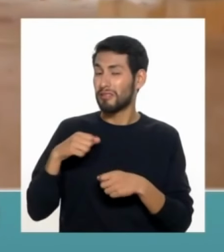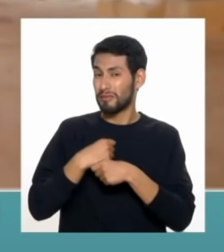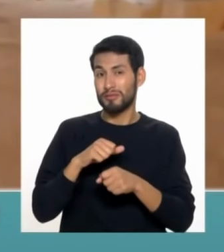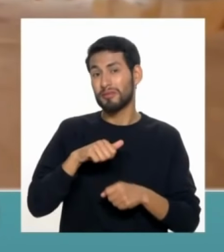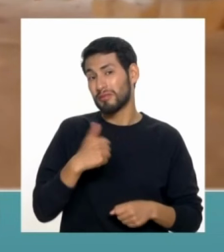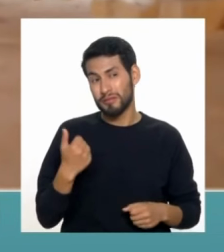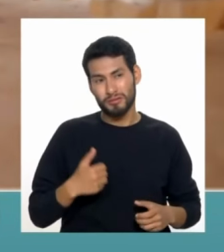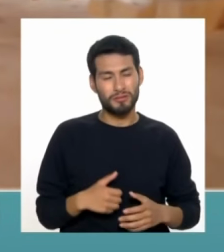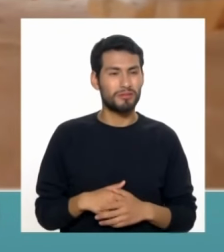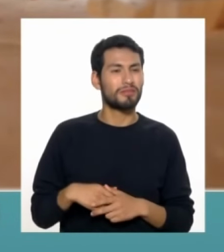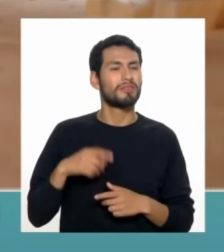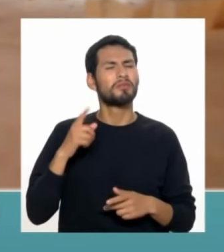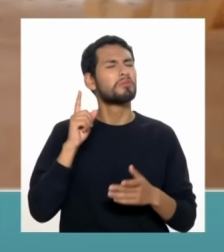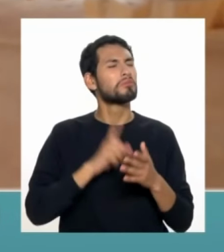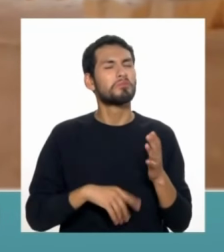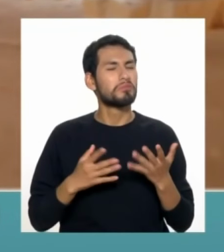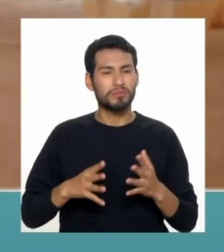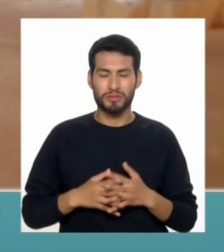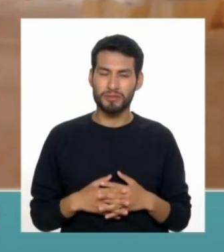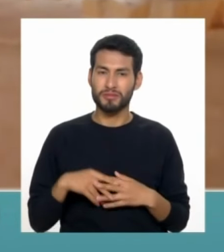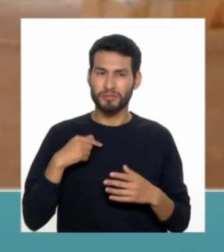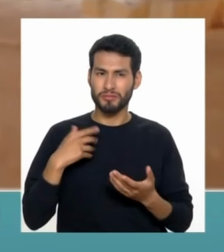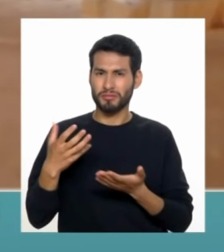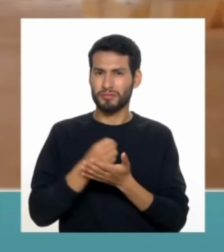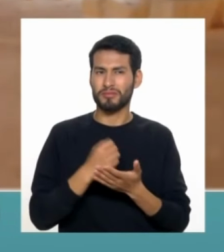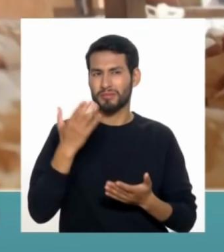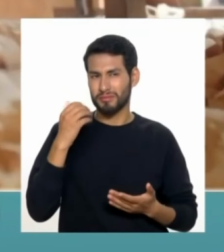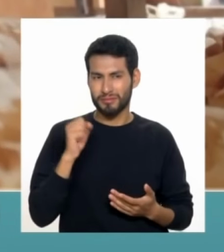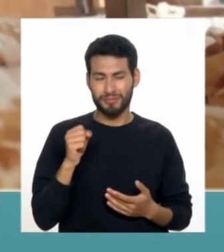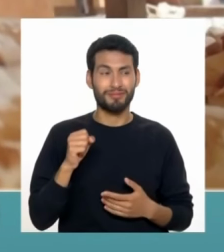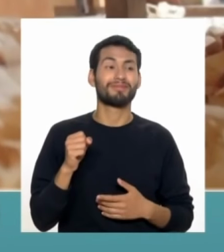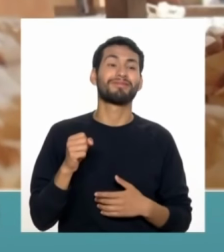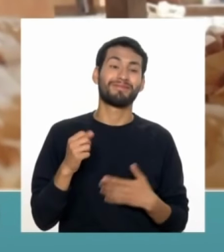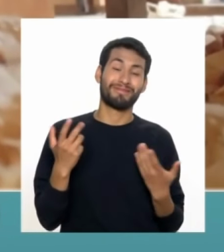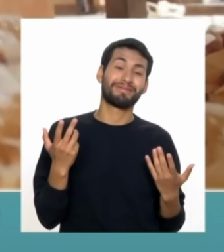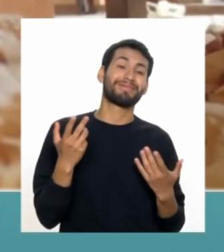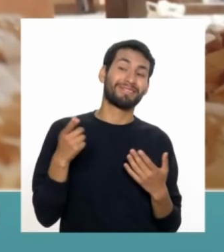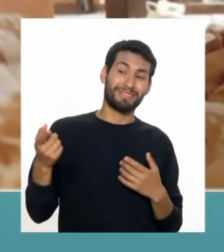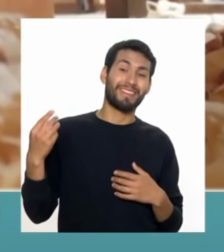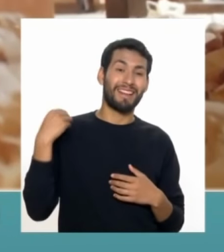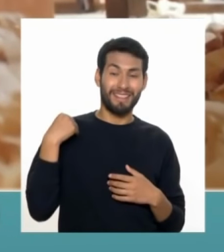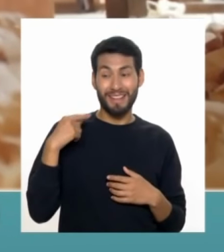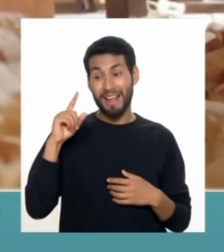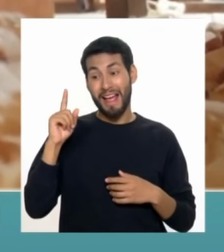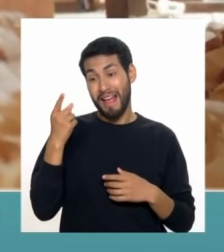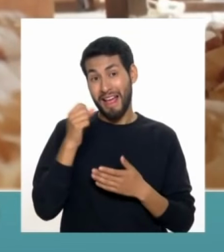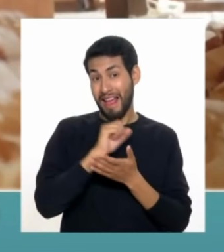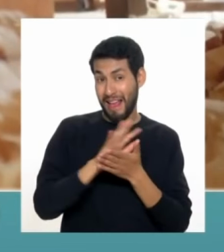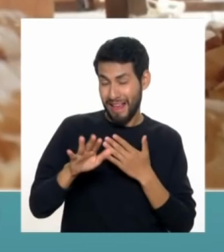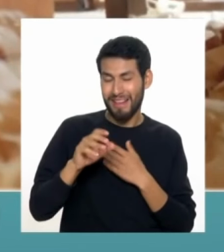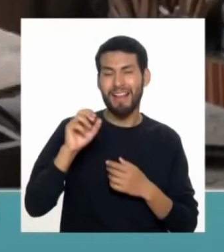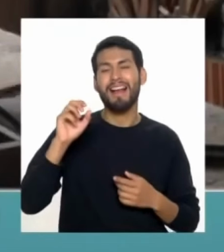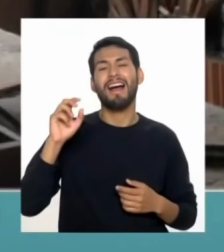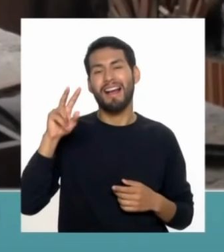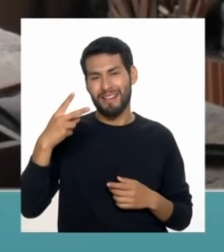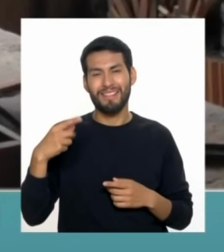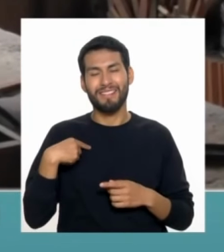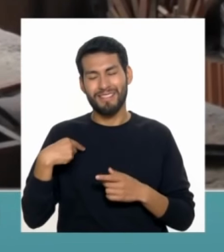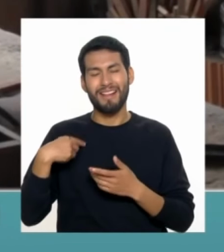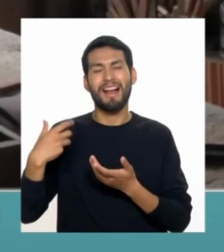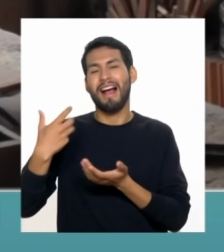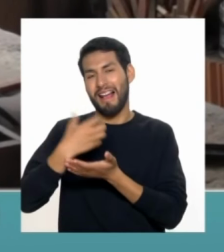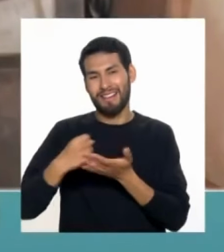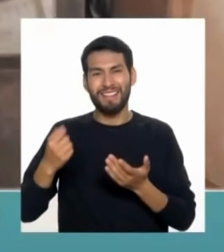y ¿para qué? Me cobró 15 soles, ahí sí me cobró. ¿Y al segundo sí? Sí, me gané 10 soles por esos